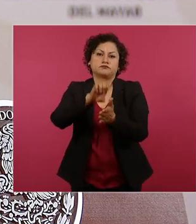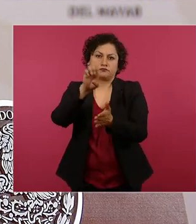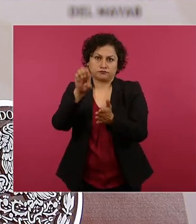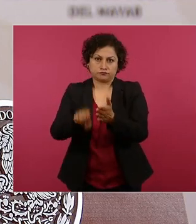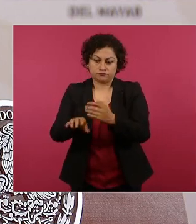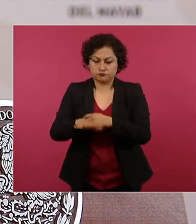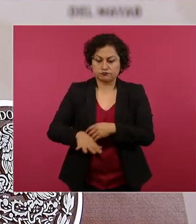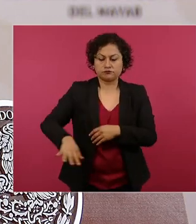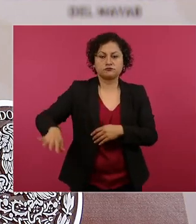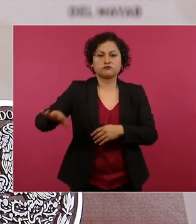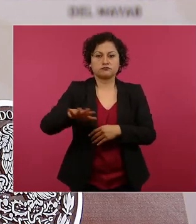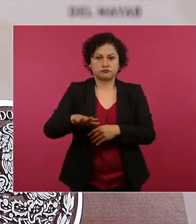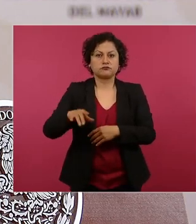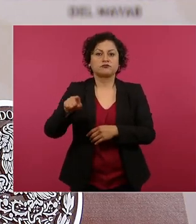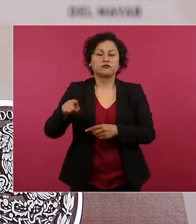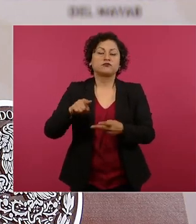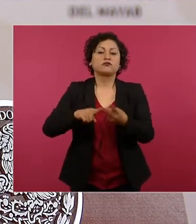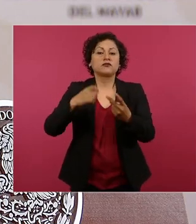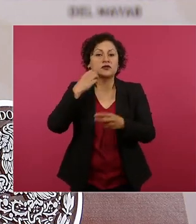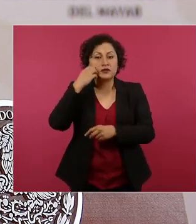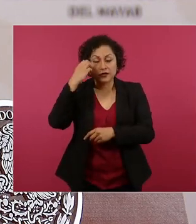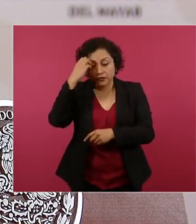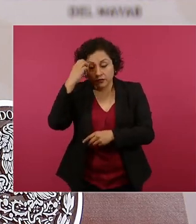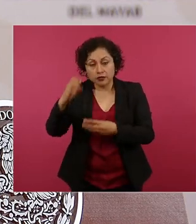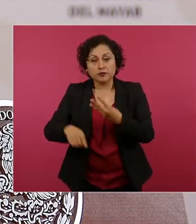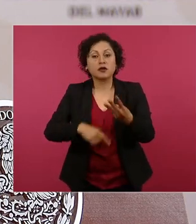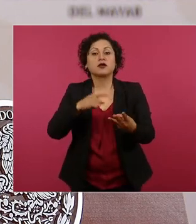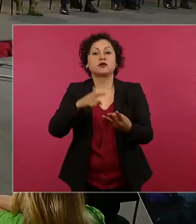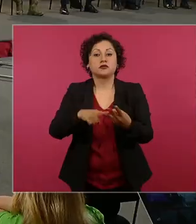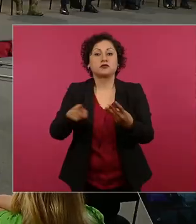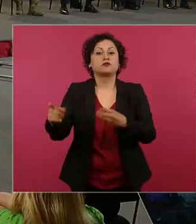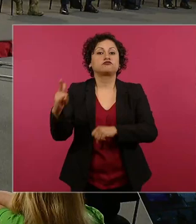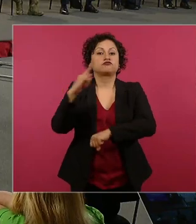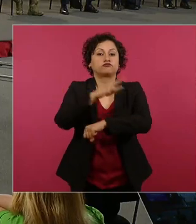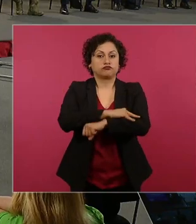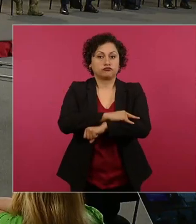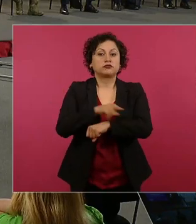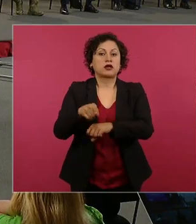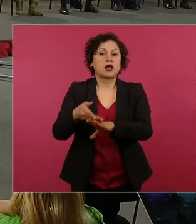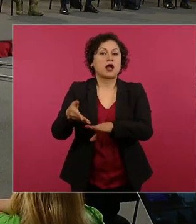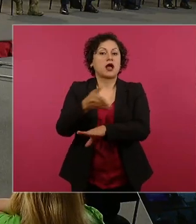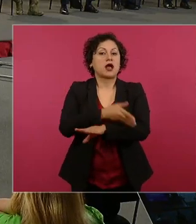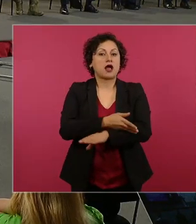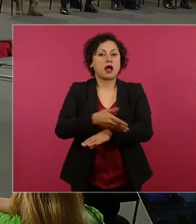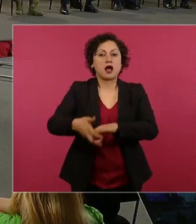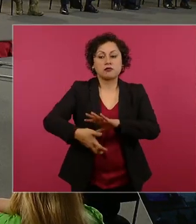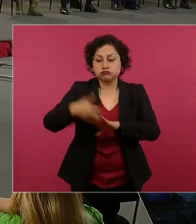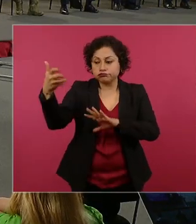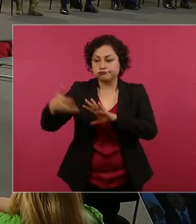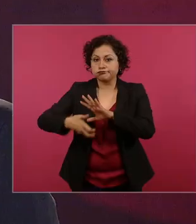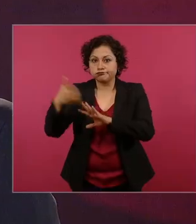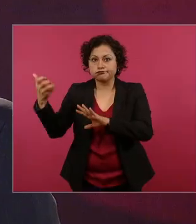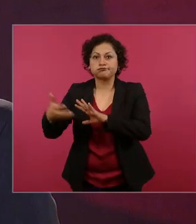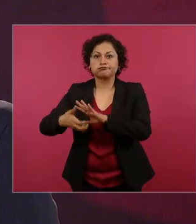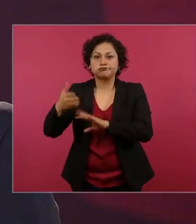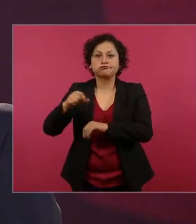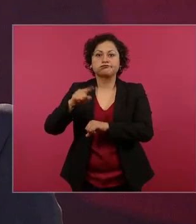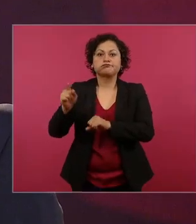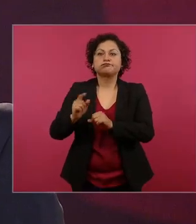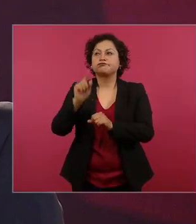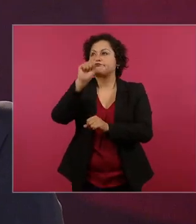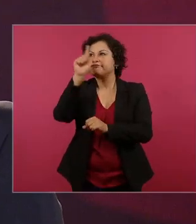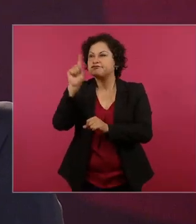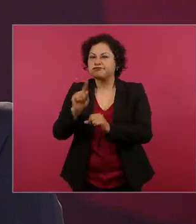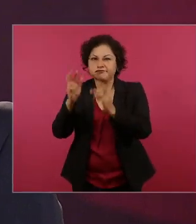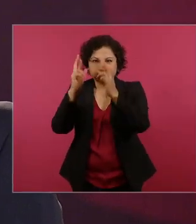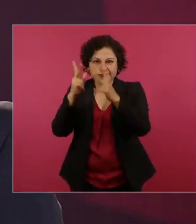la terminal y el estacionamiento. Se hicieron excavaciones, se repararon grietas y se